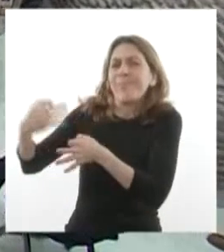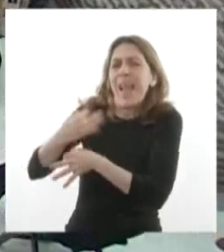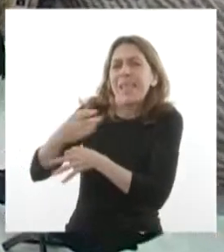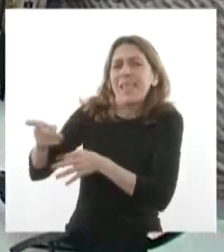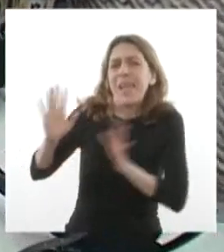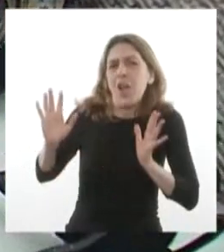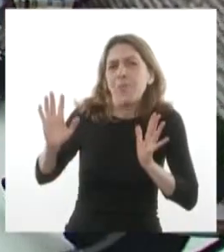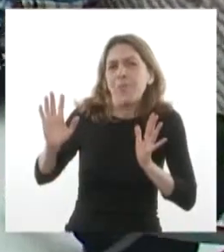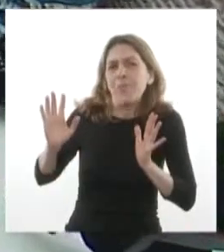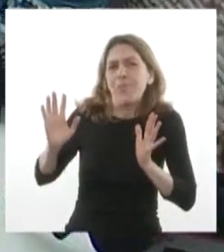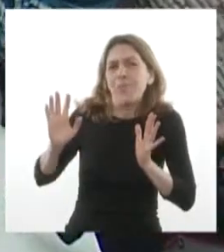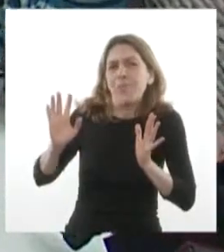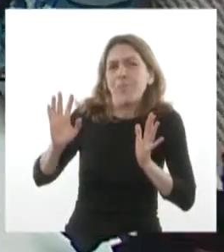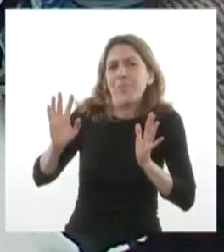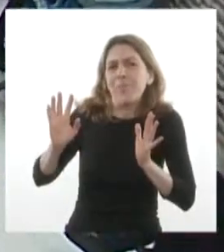Vilma.